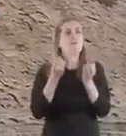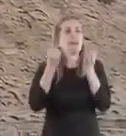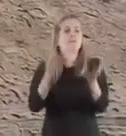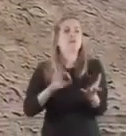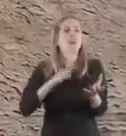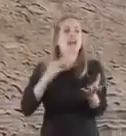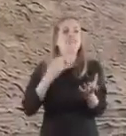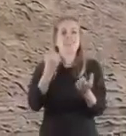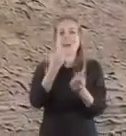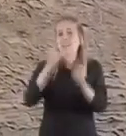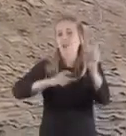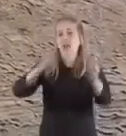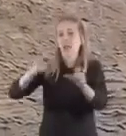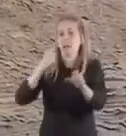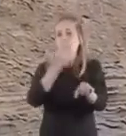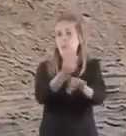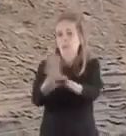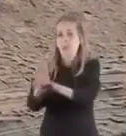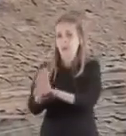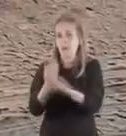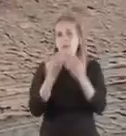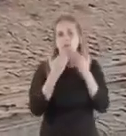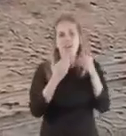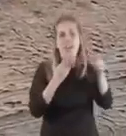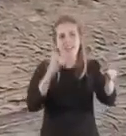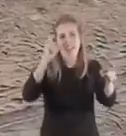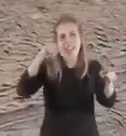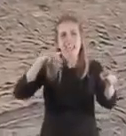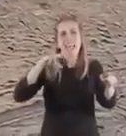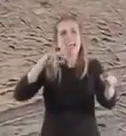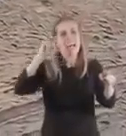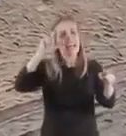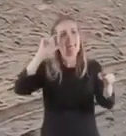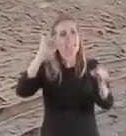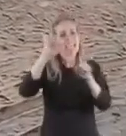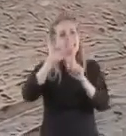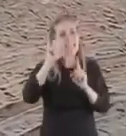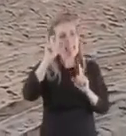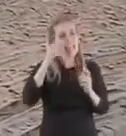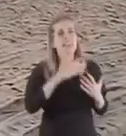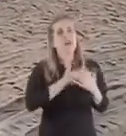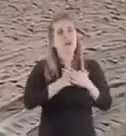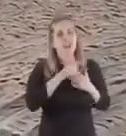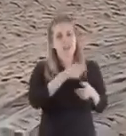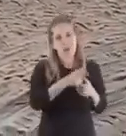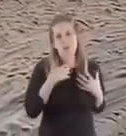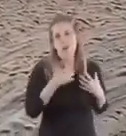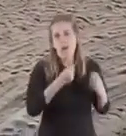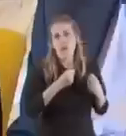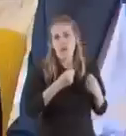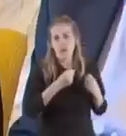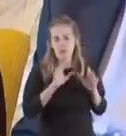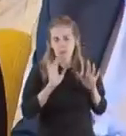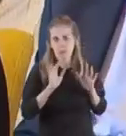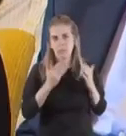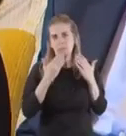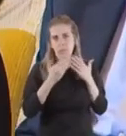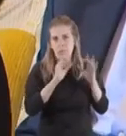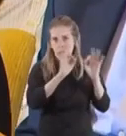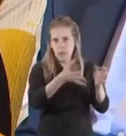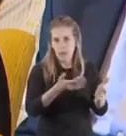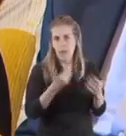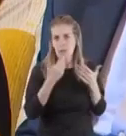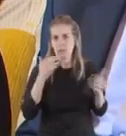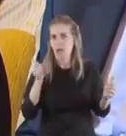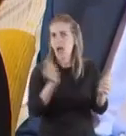es muy importante hacerlo gracias Enrique de corazón por el esfuerzo tuyo y lo mejor allá en Concordia Siempre vamos a estar acompañándote sabelo